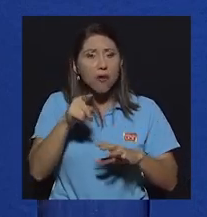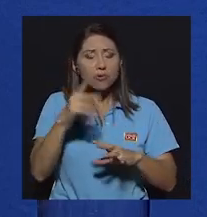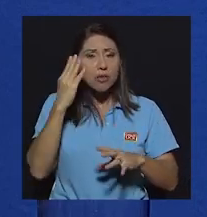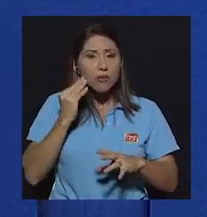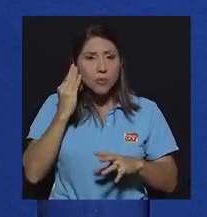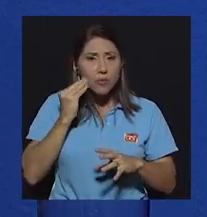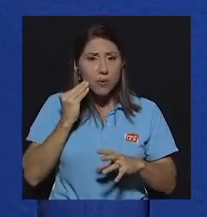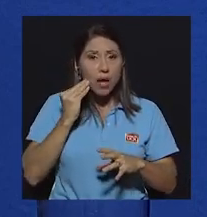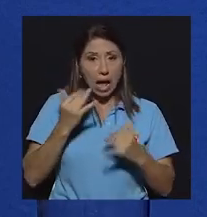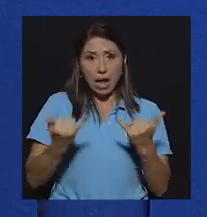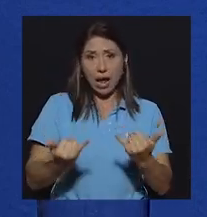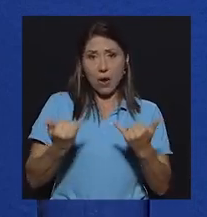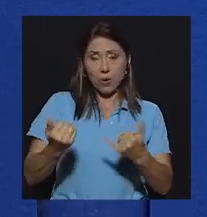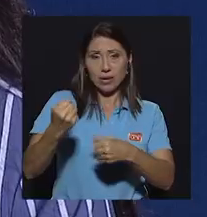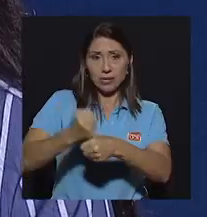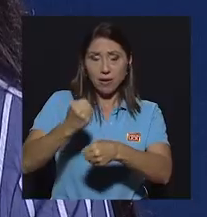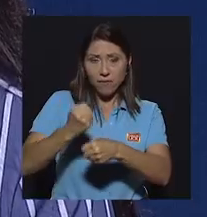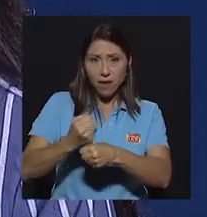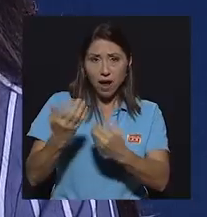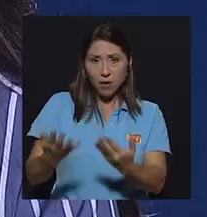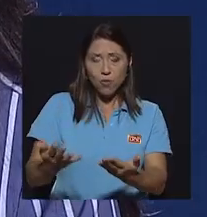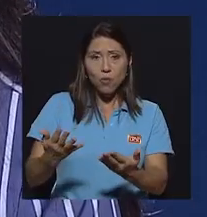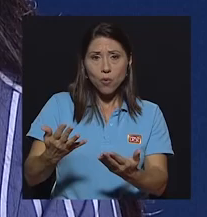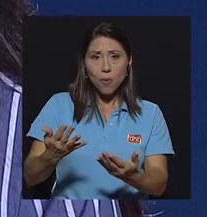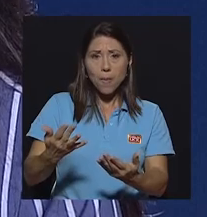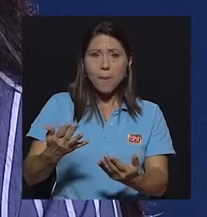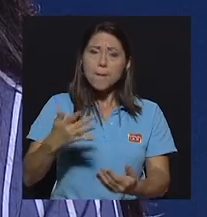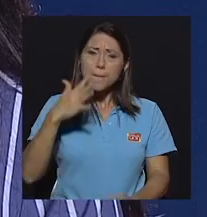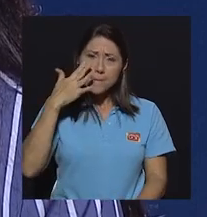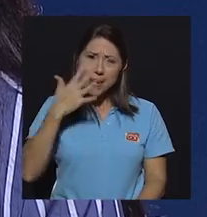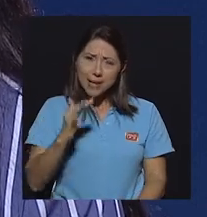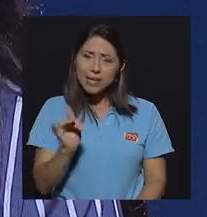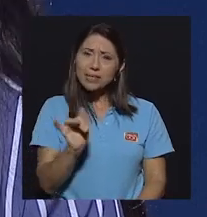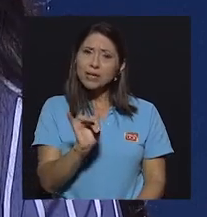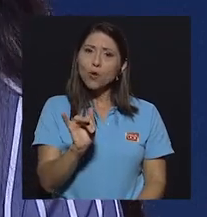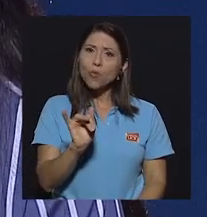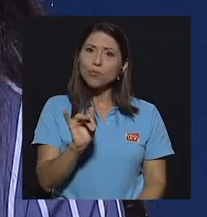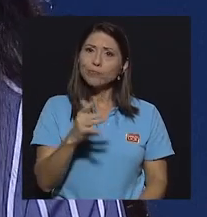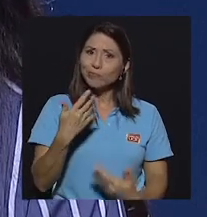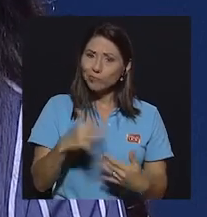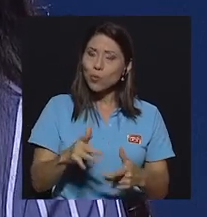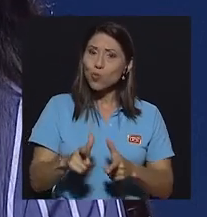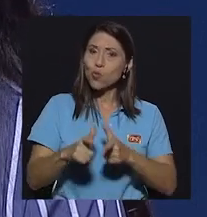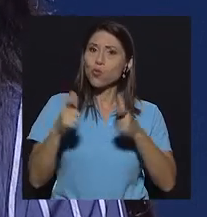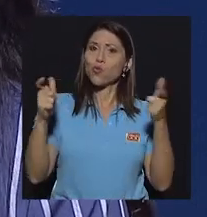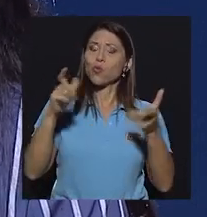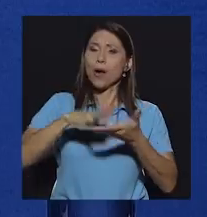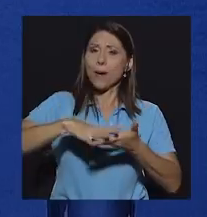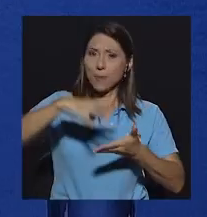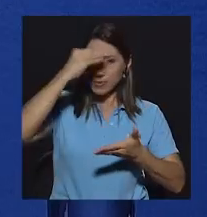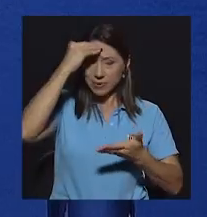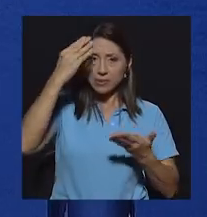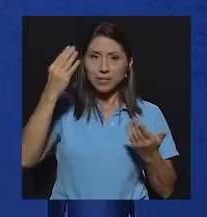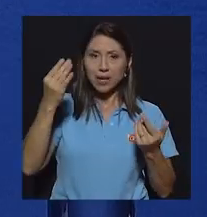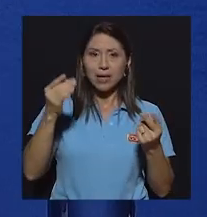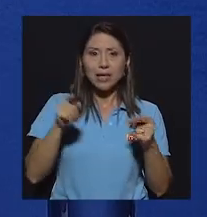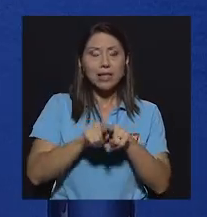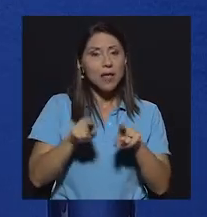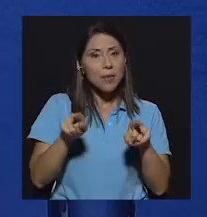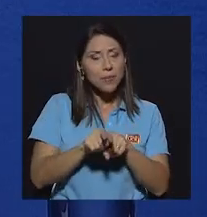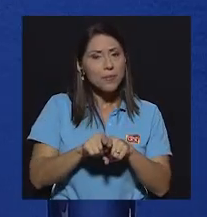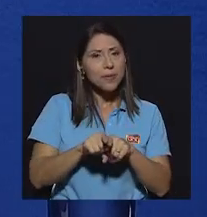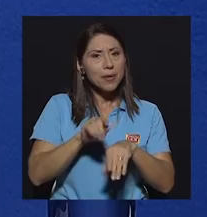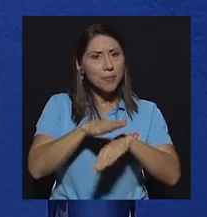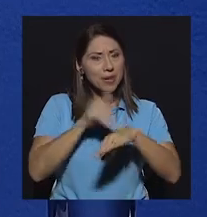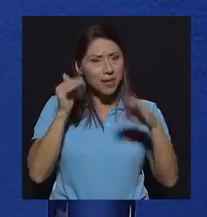a veces es como lo mejor, ¿verdad? Porque si uno está muy consciente de lo que se está enfrentando, se pone frenos que